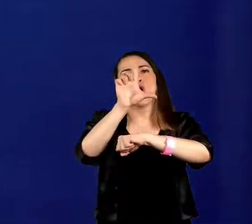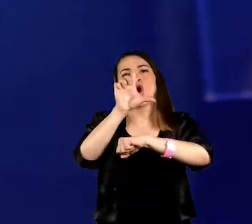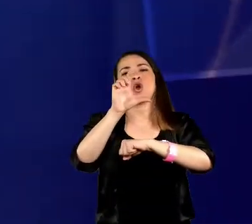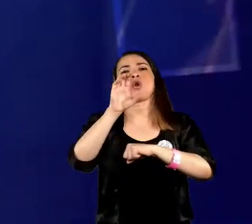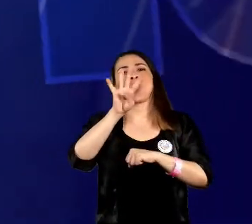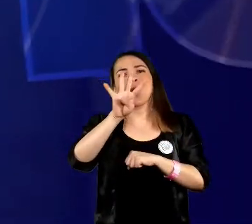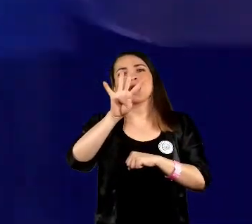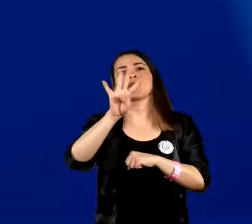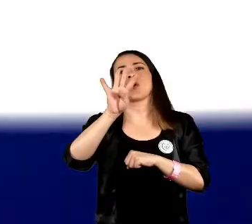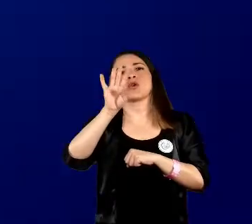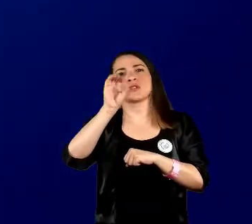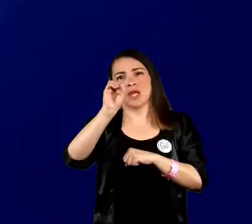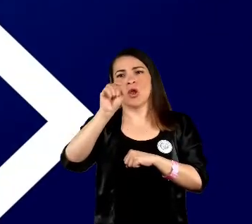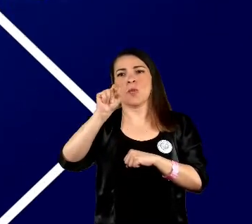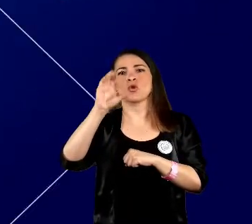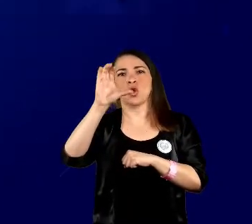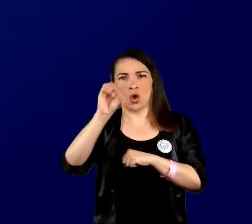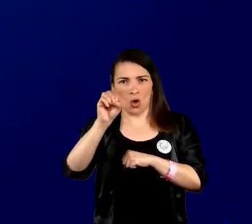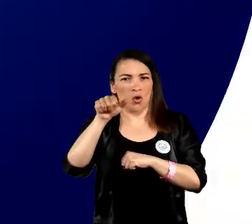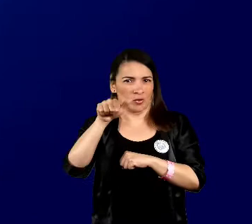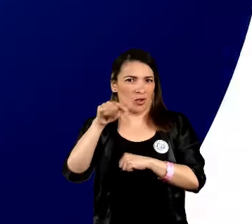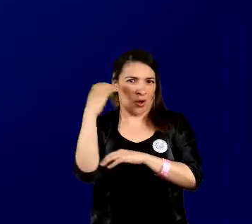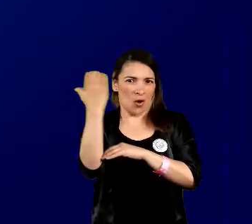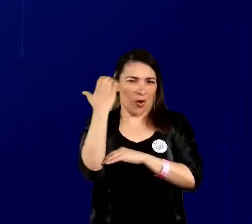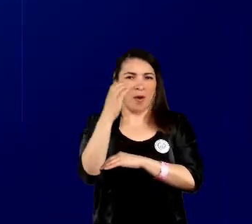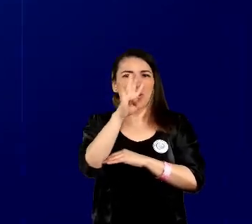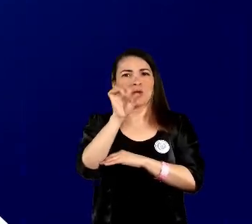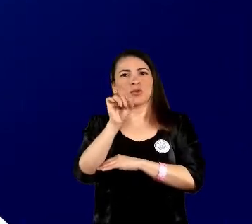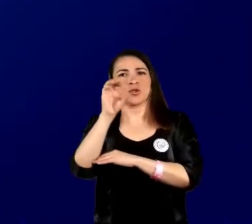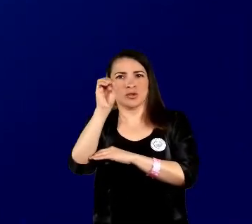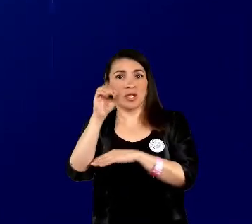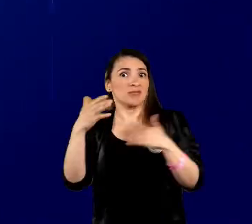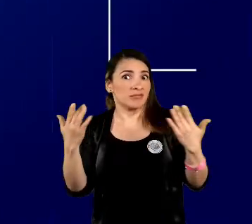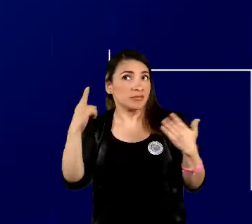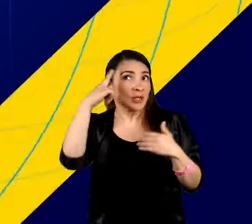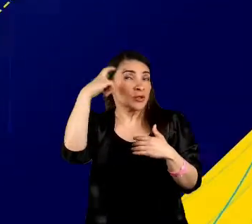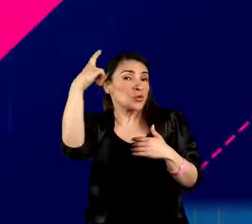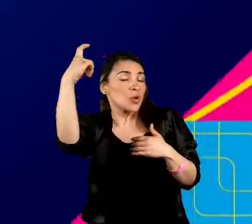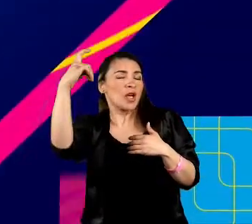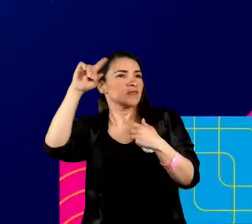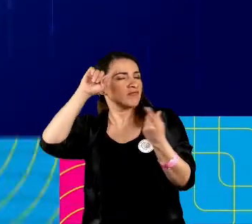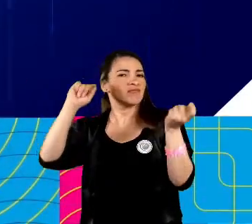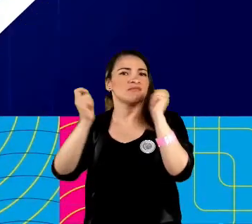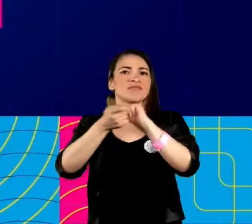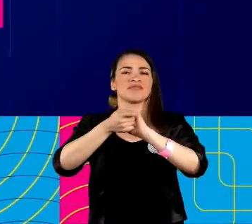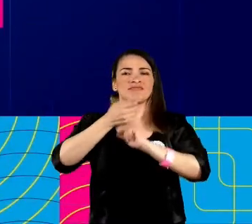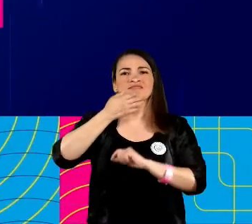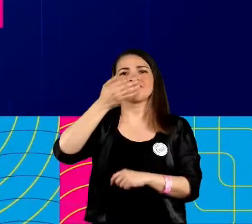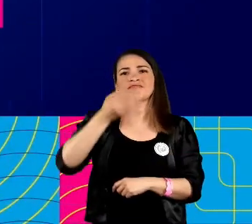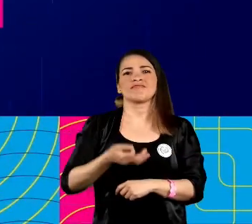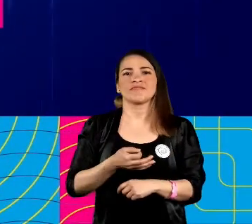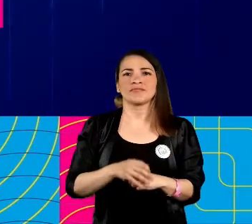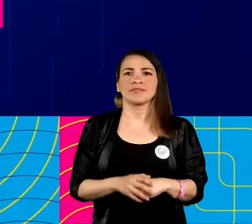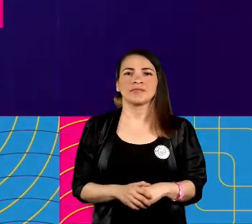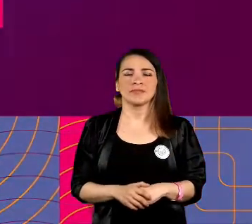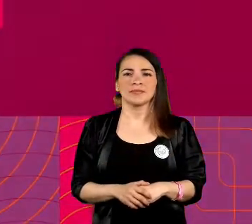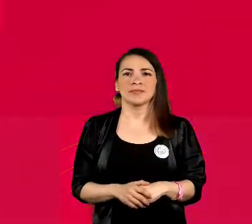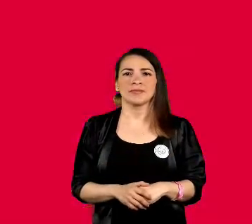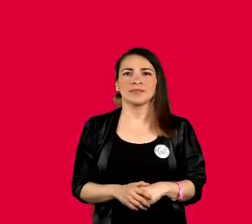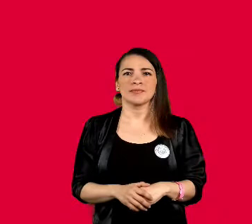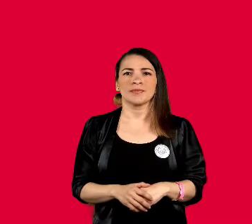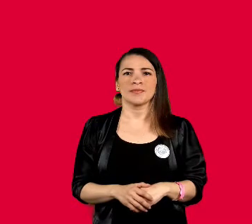www.golf40.com Colombia 4.0 2022 soñamos digital lo hacemos real